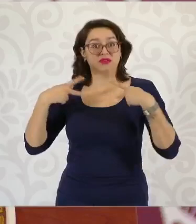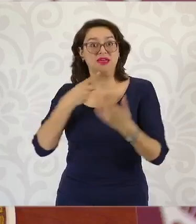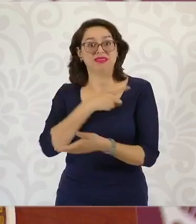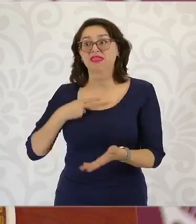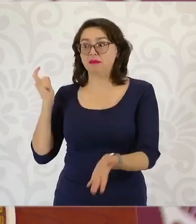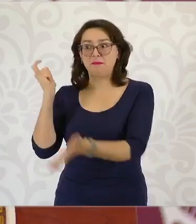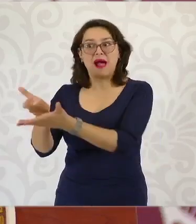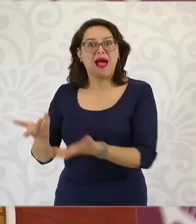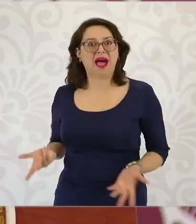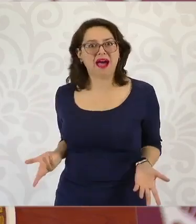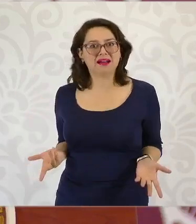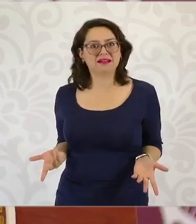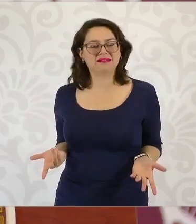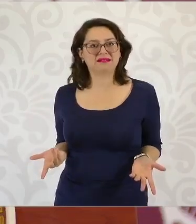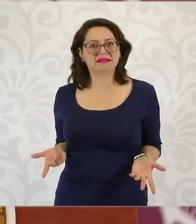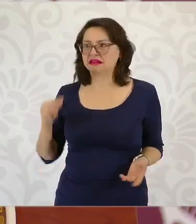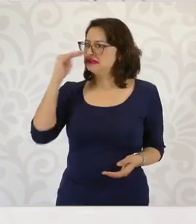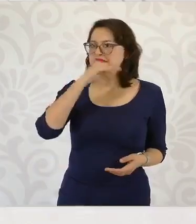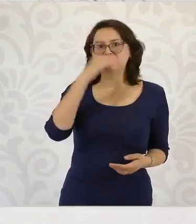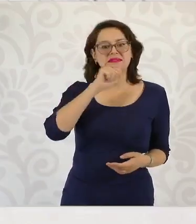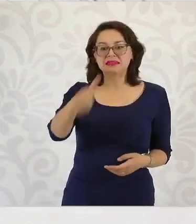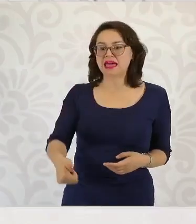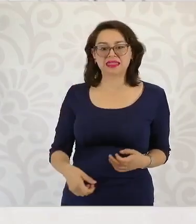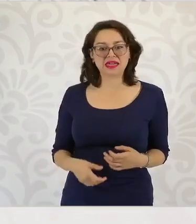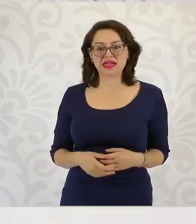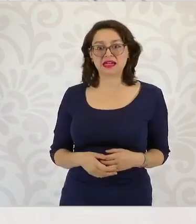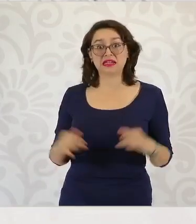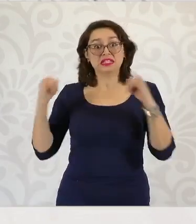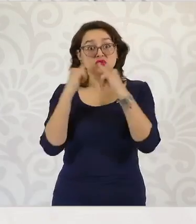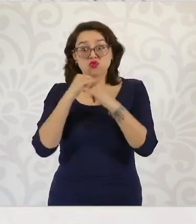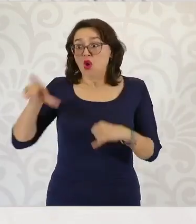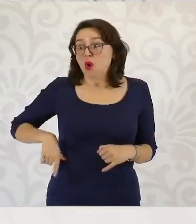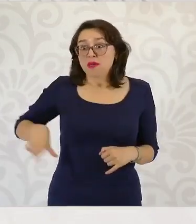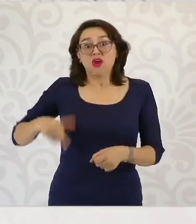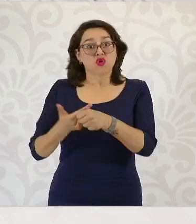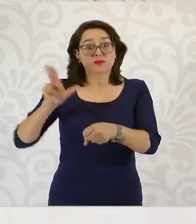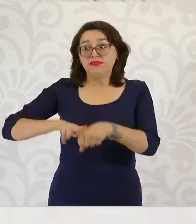Se cobran los servicios de salud en las instituciones públicas.